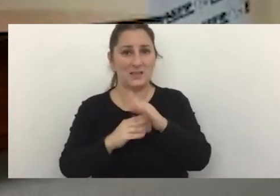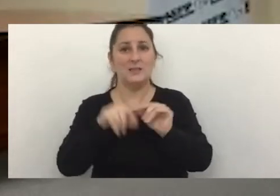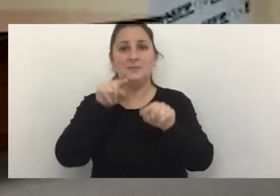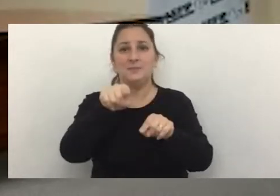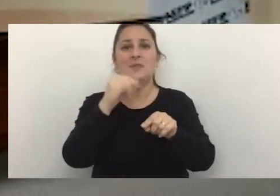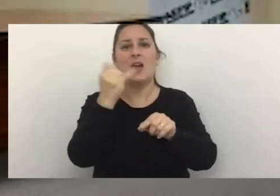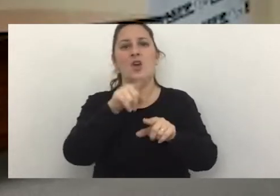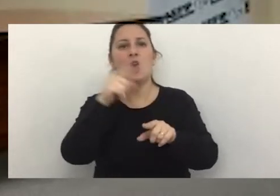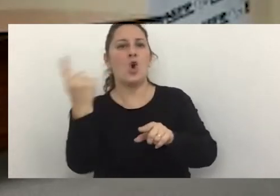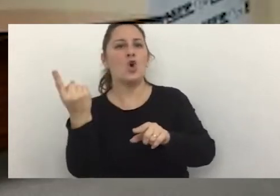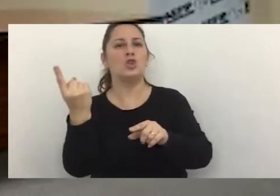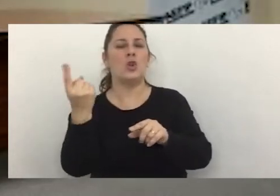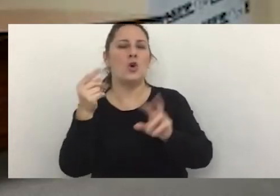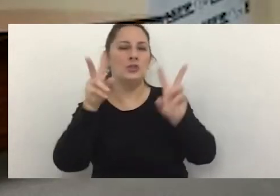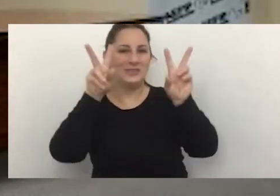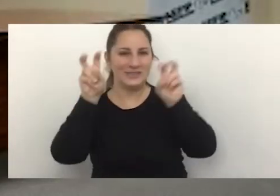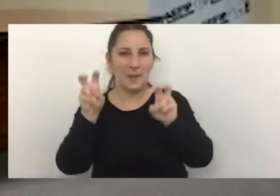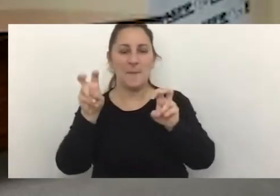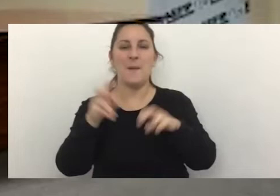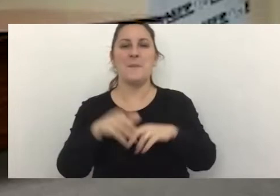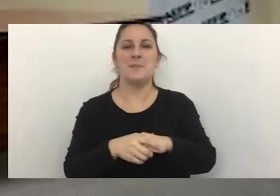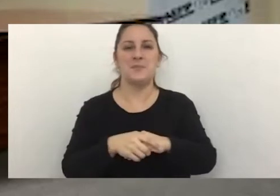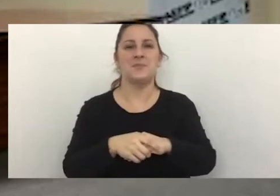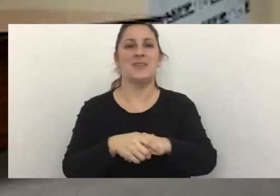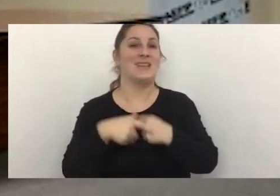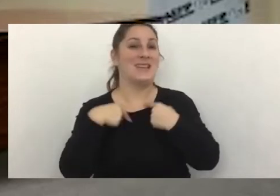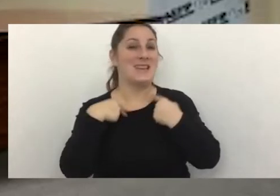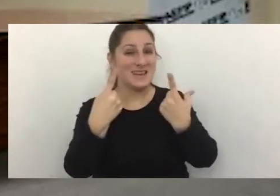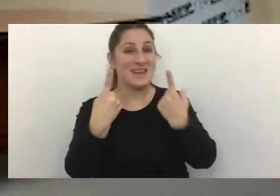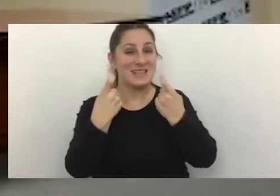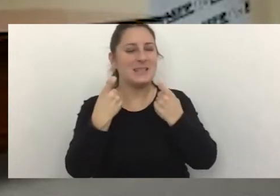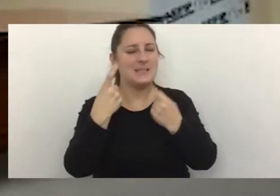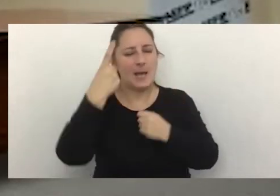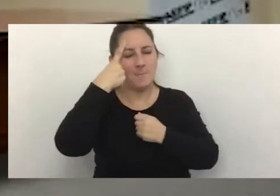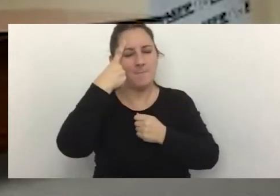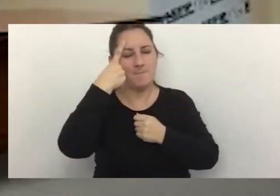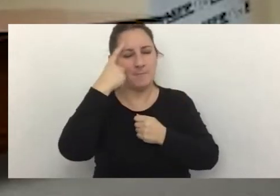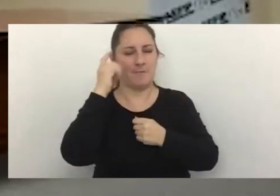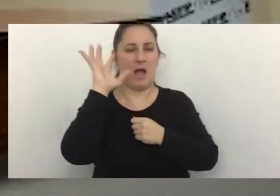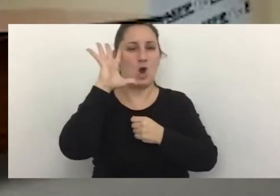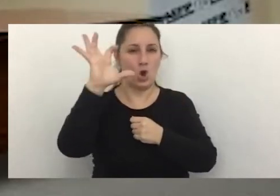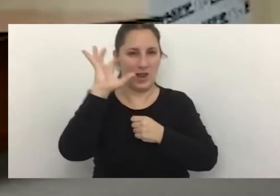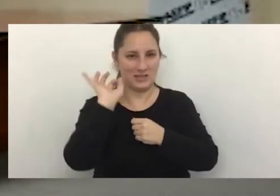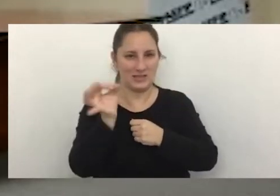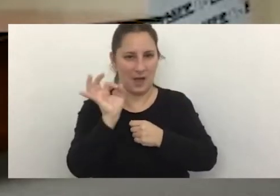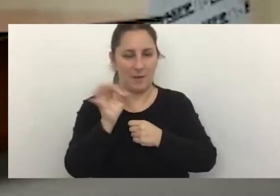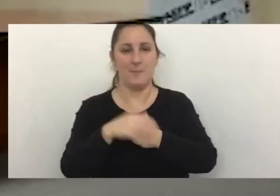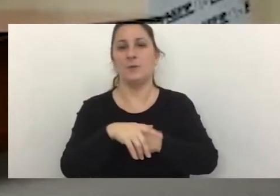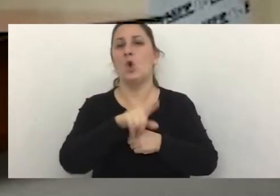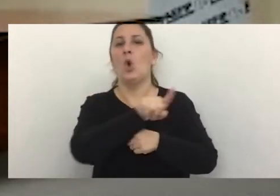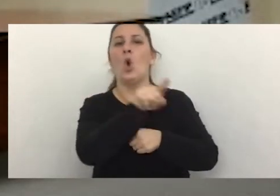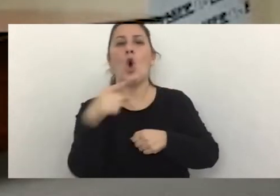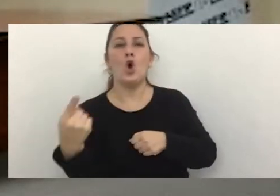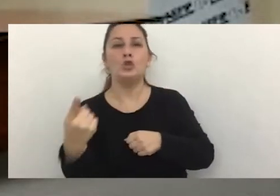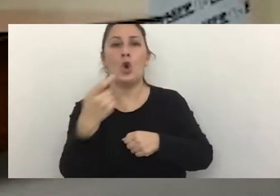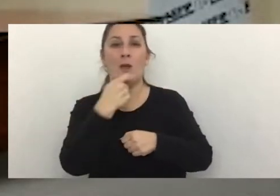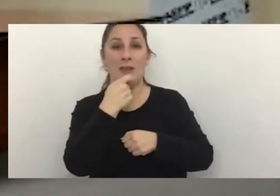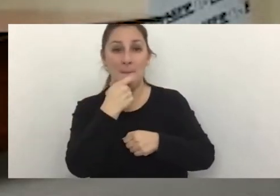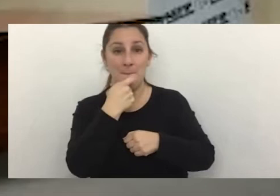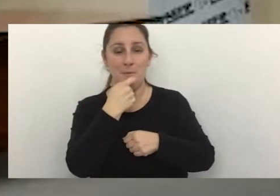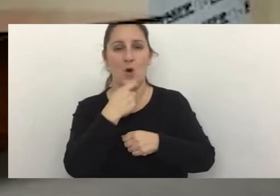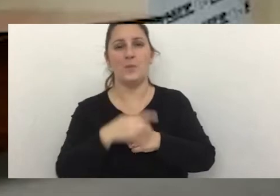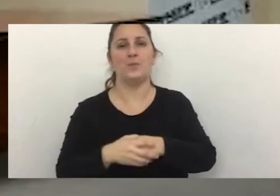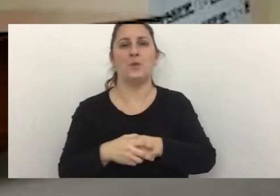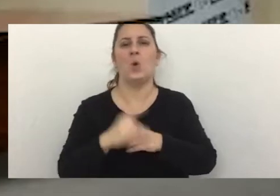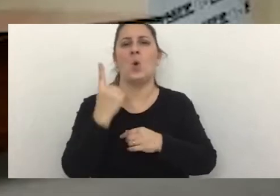de las cuestiones que son necesarias tener en cuenta. Otro ejemplo, un caso